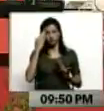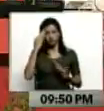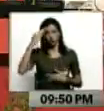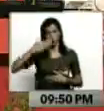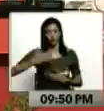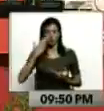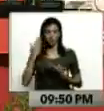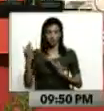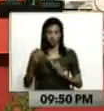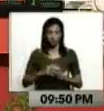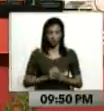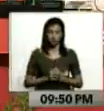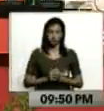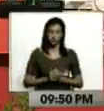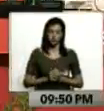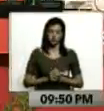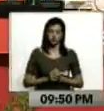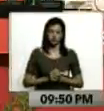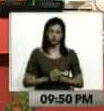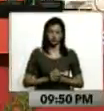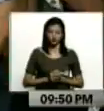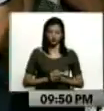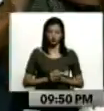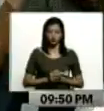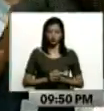elelab ard Z